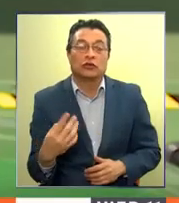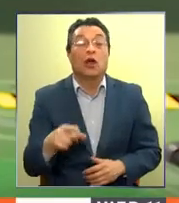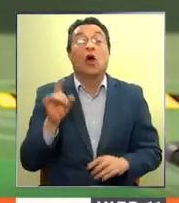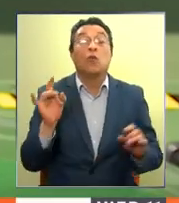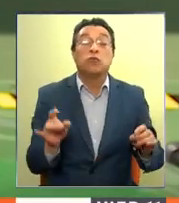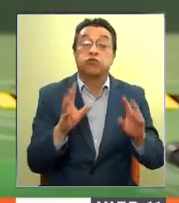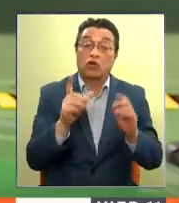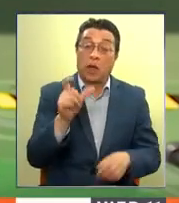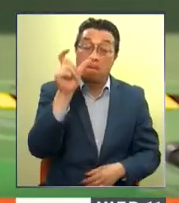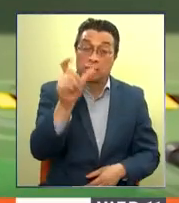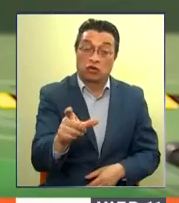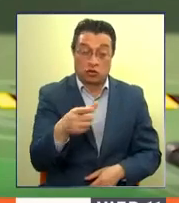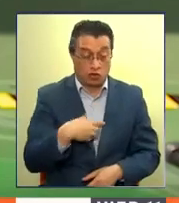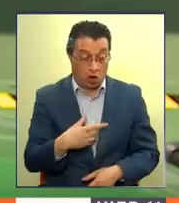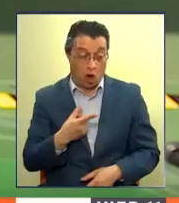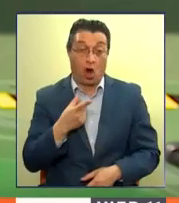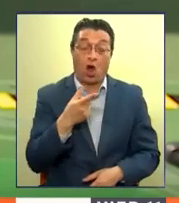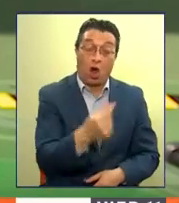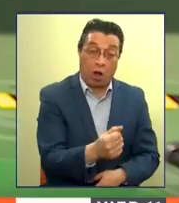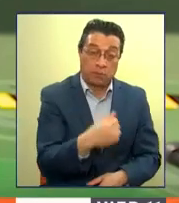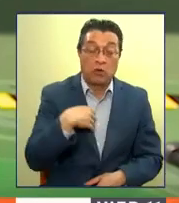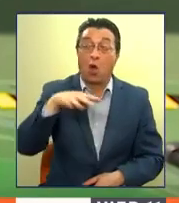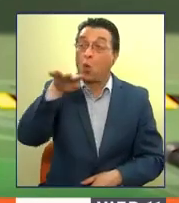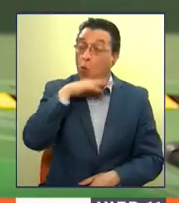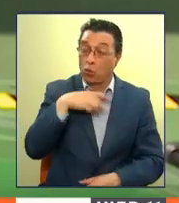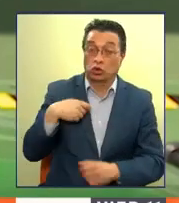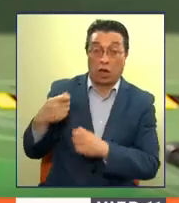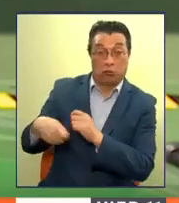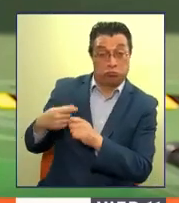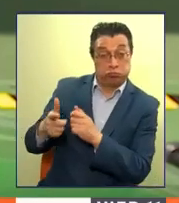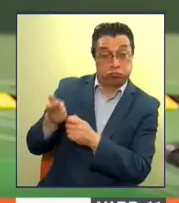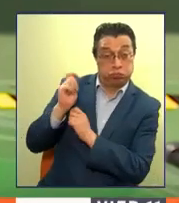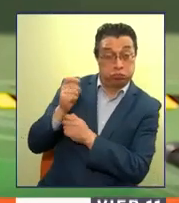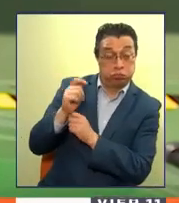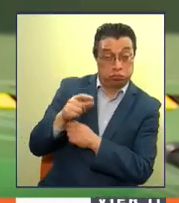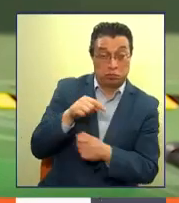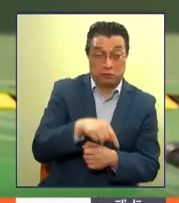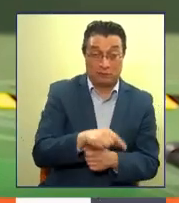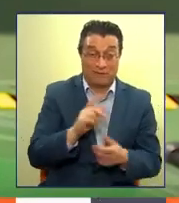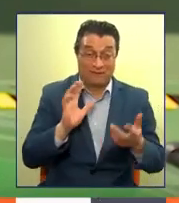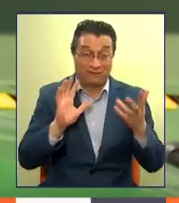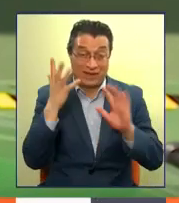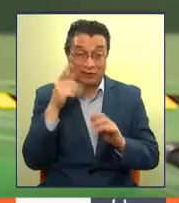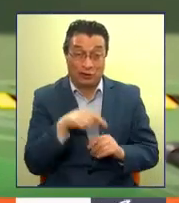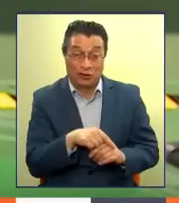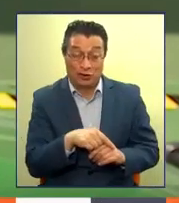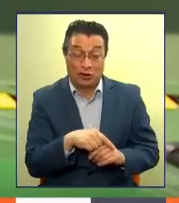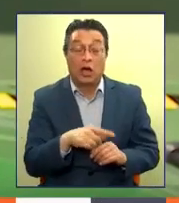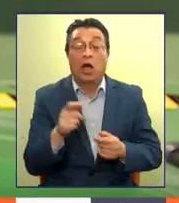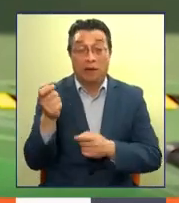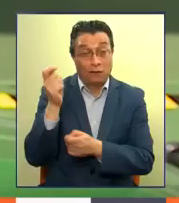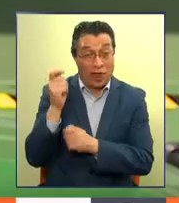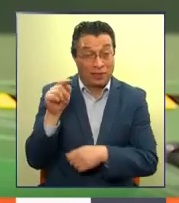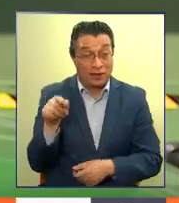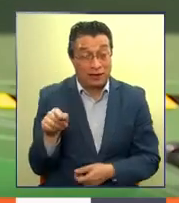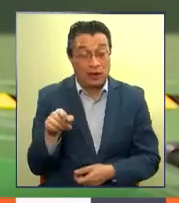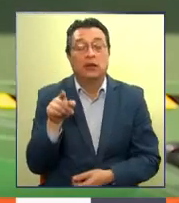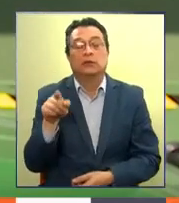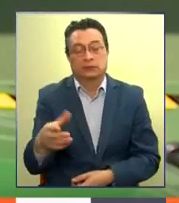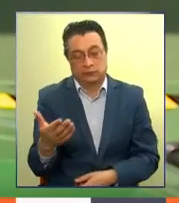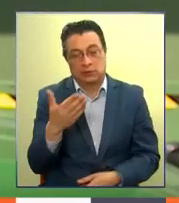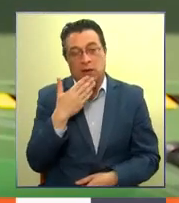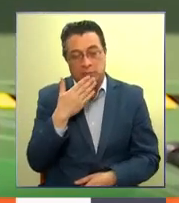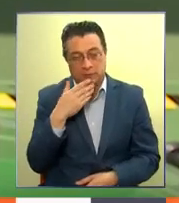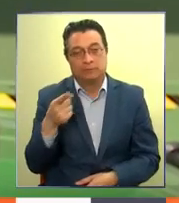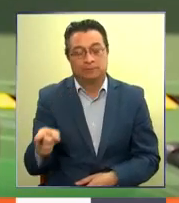de las personas que compran y utilizan este elemento ilícito para elevar volantines, ellos